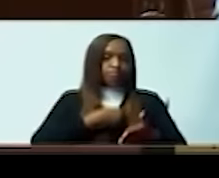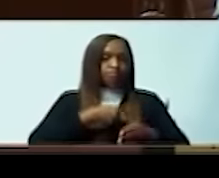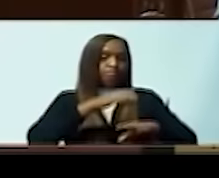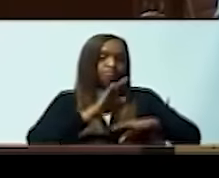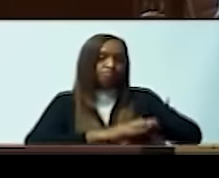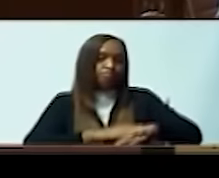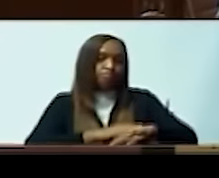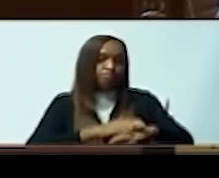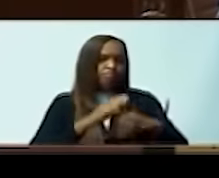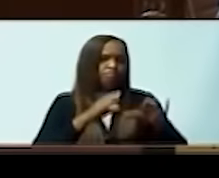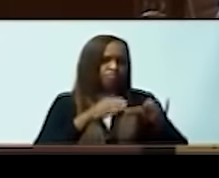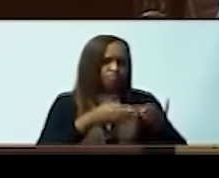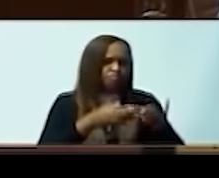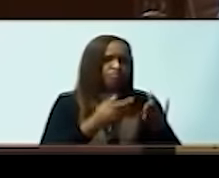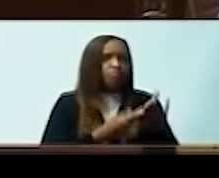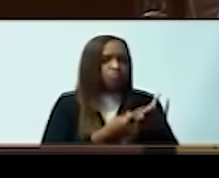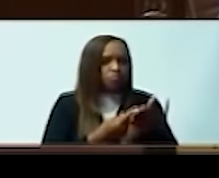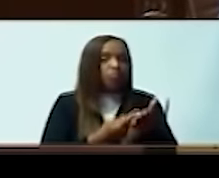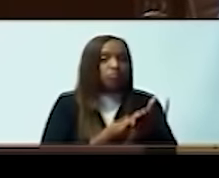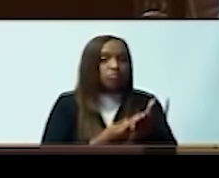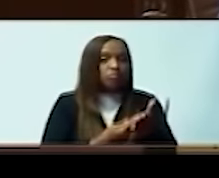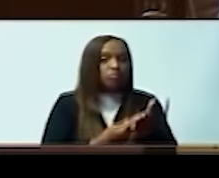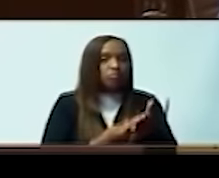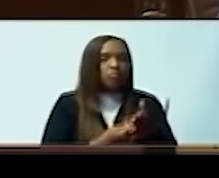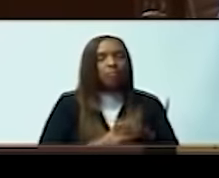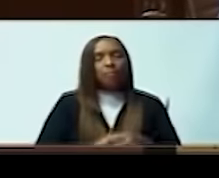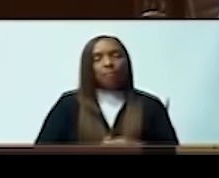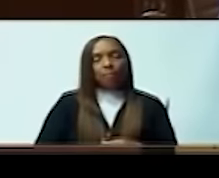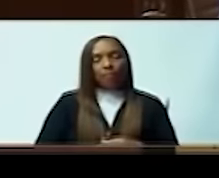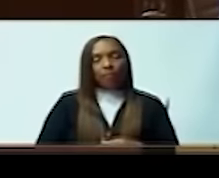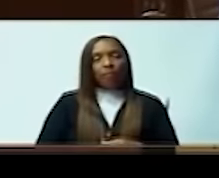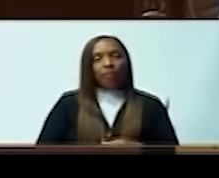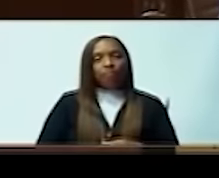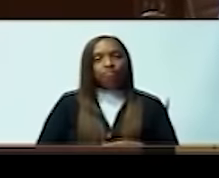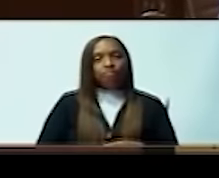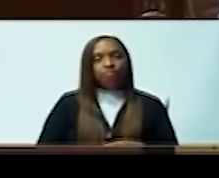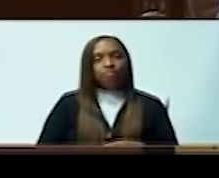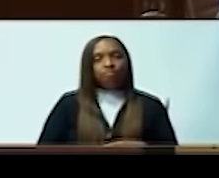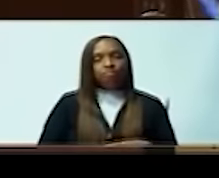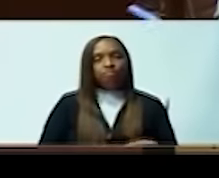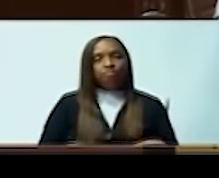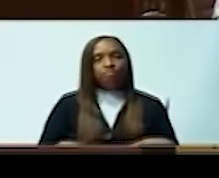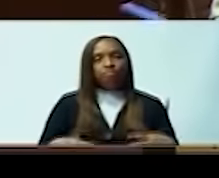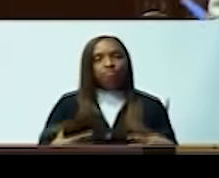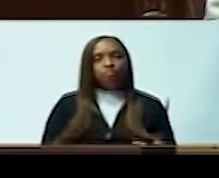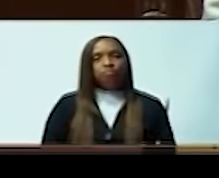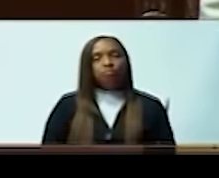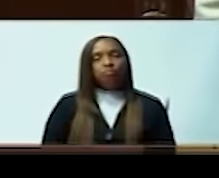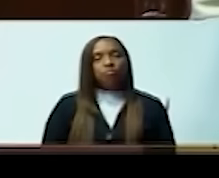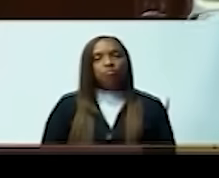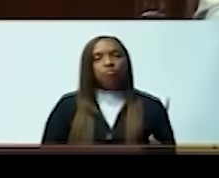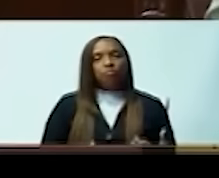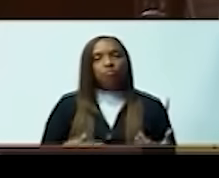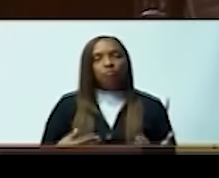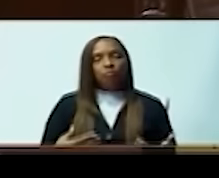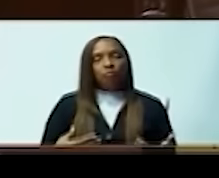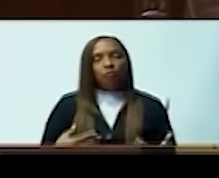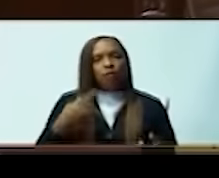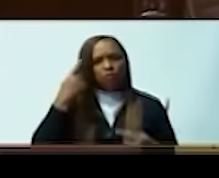conozcamos este proyecto, el resultado, en primera